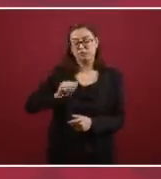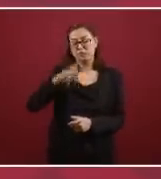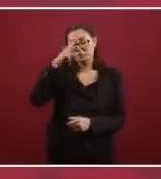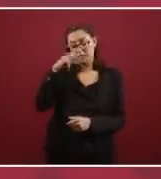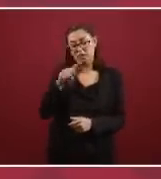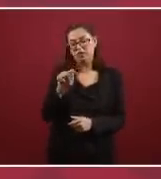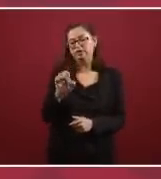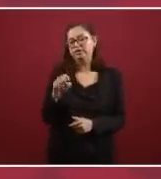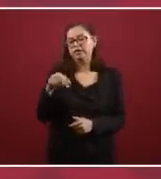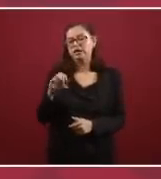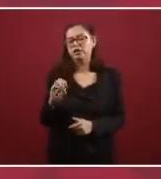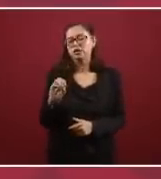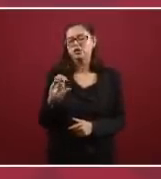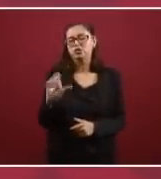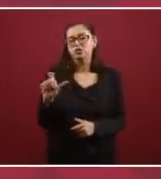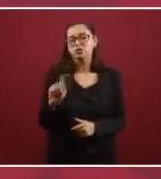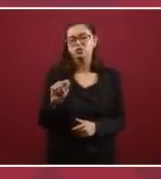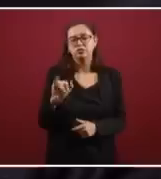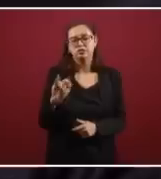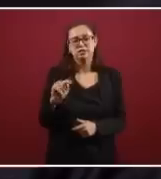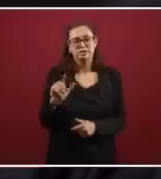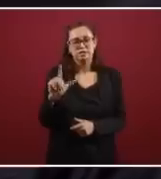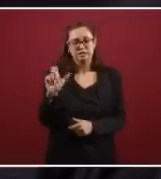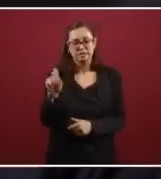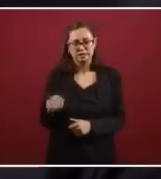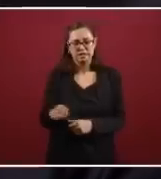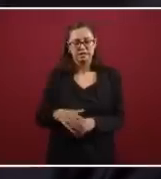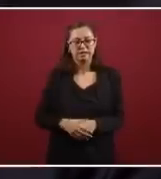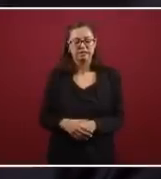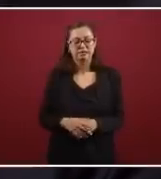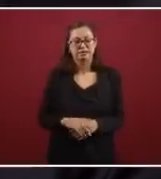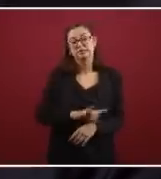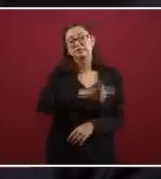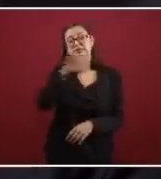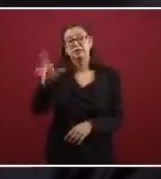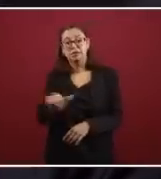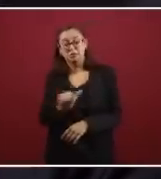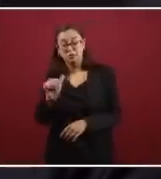y aquí estuvieron los virreyes